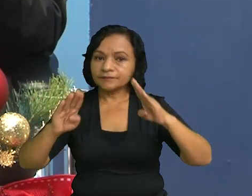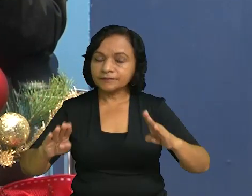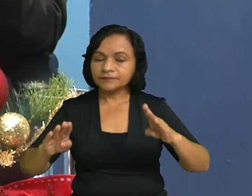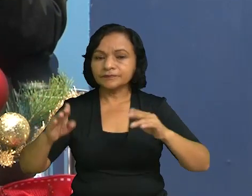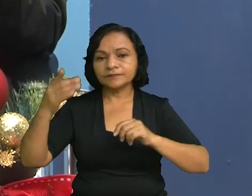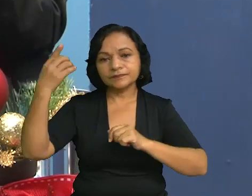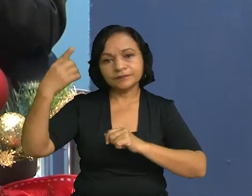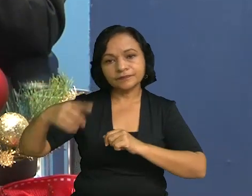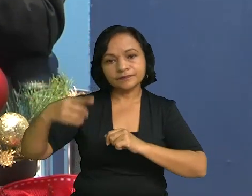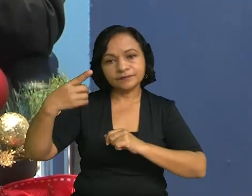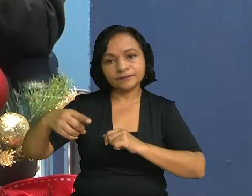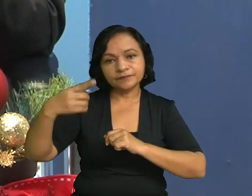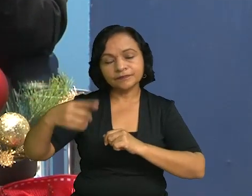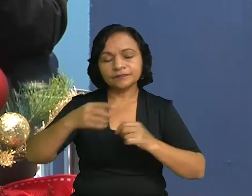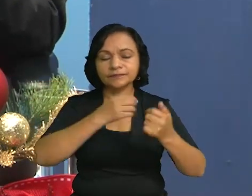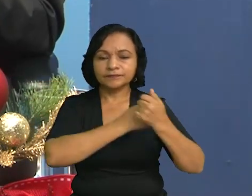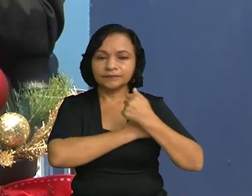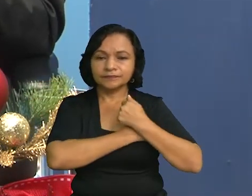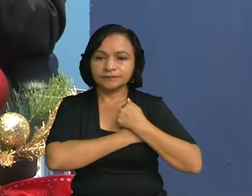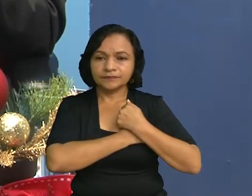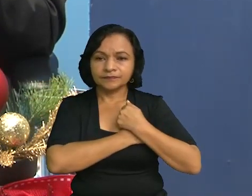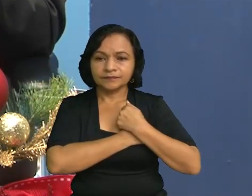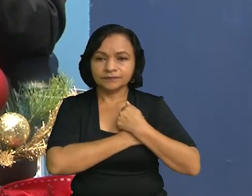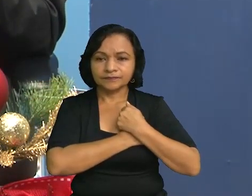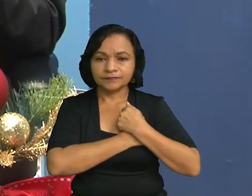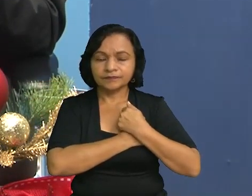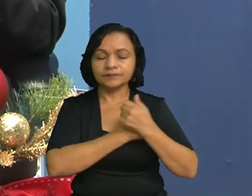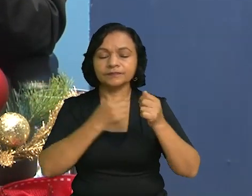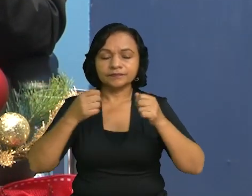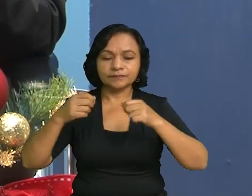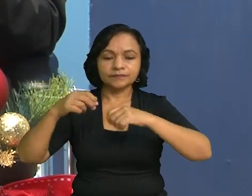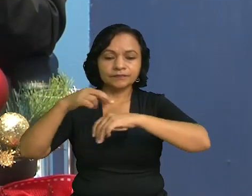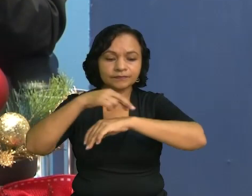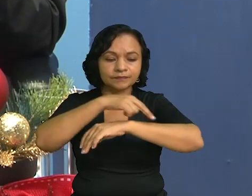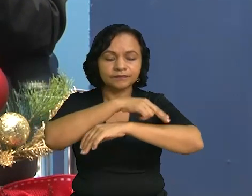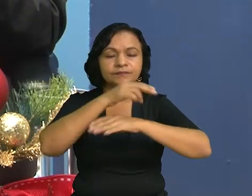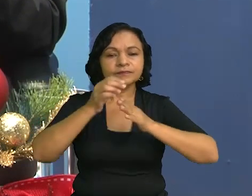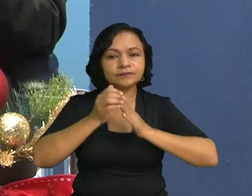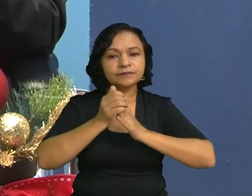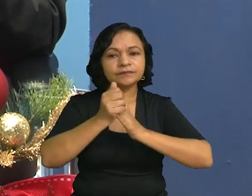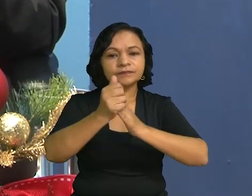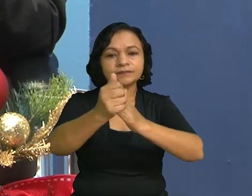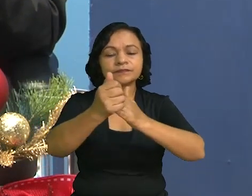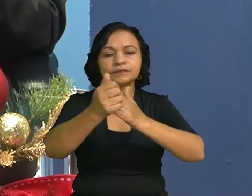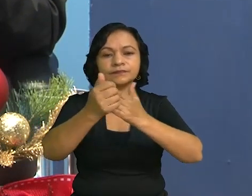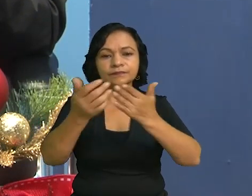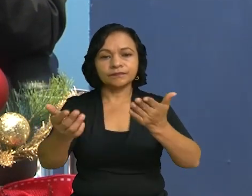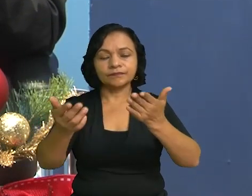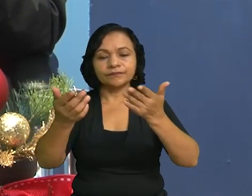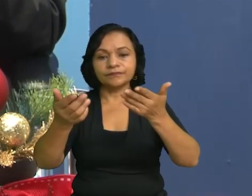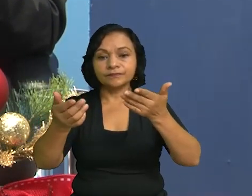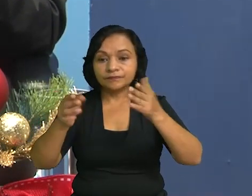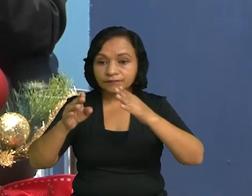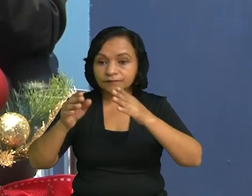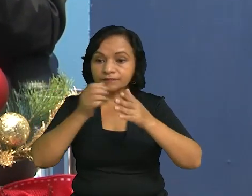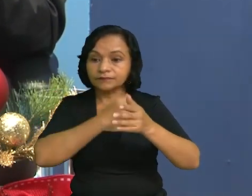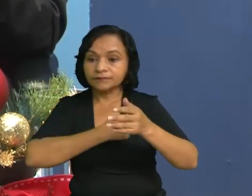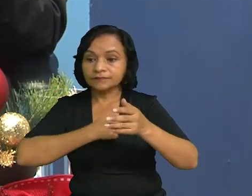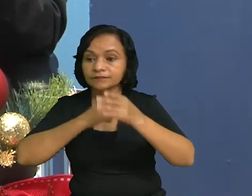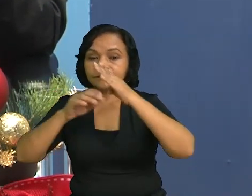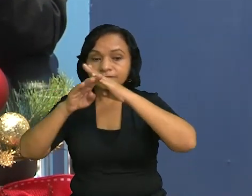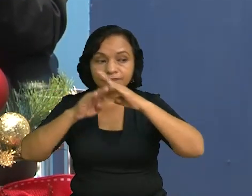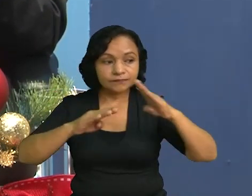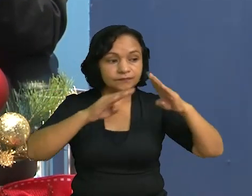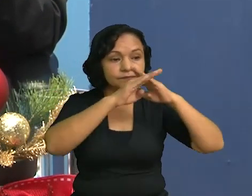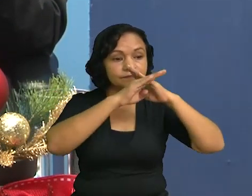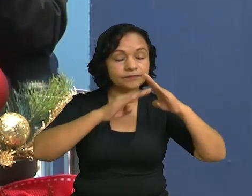derecho y el amor es el camino a seguir a través de la reconciliación a través de la paz